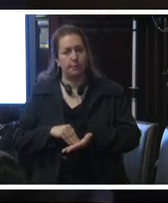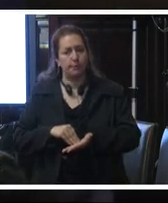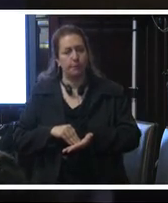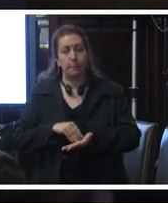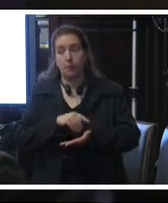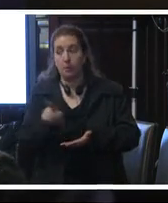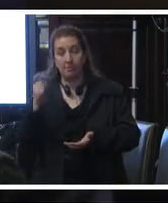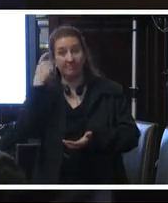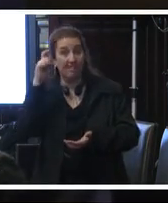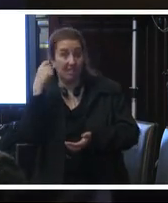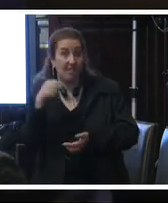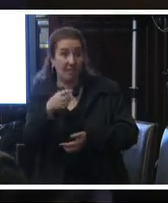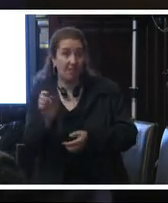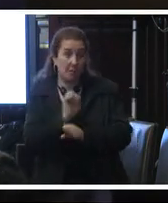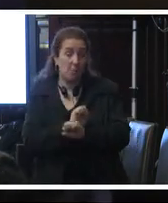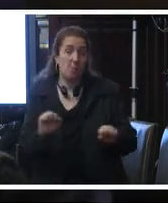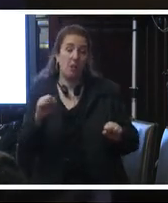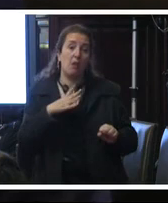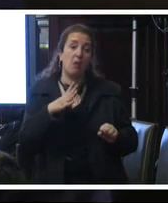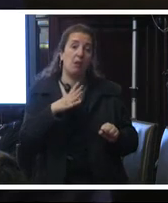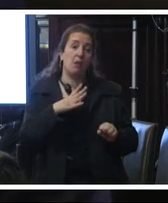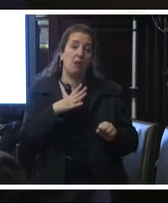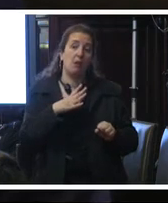estas sugerencias de lo que pudiera contener